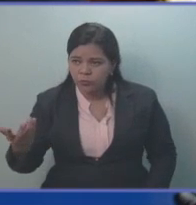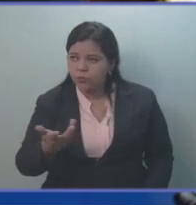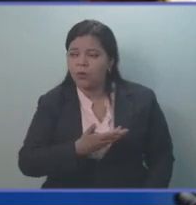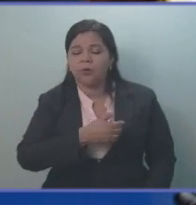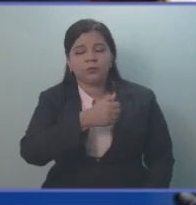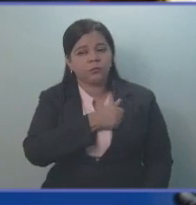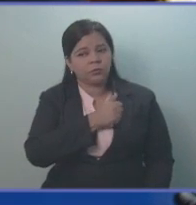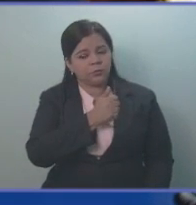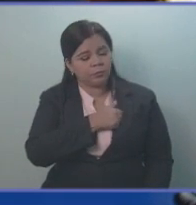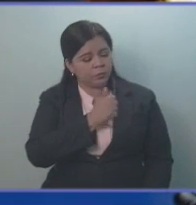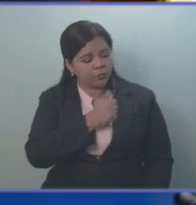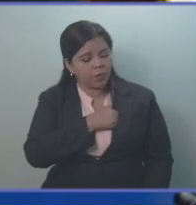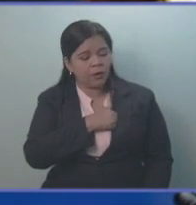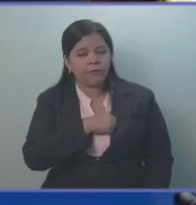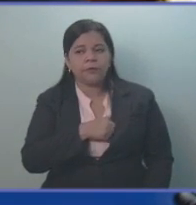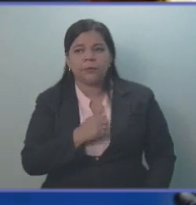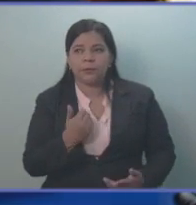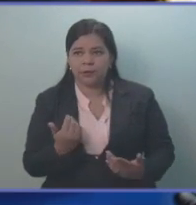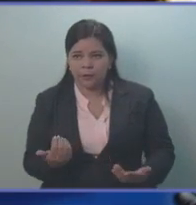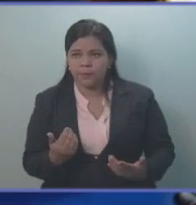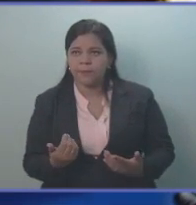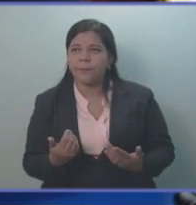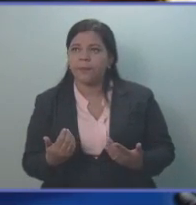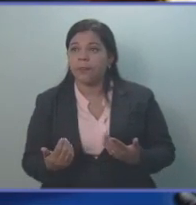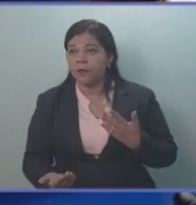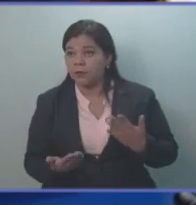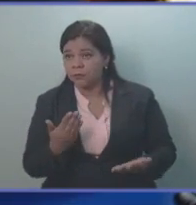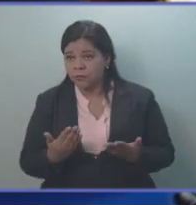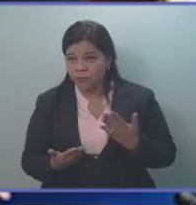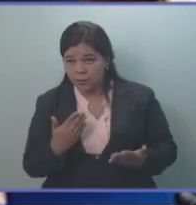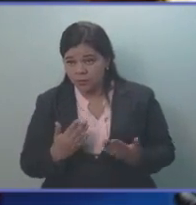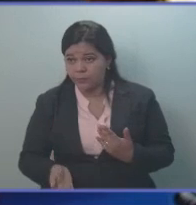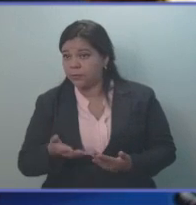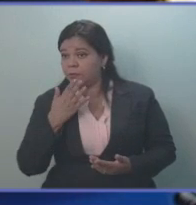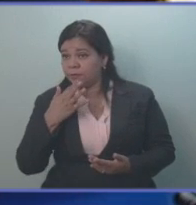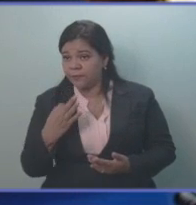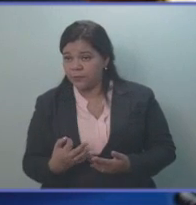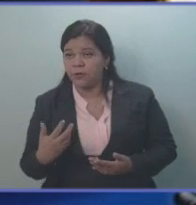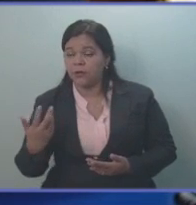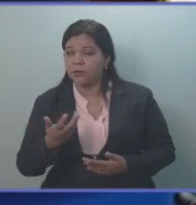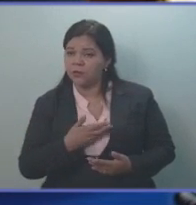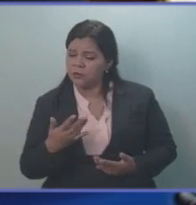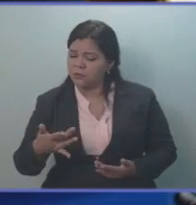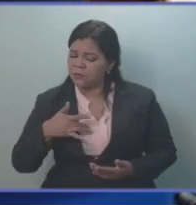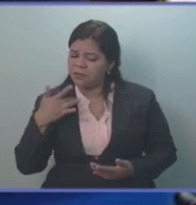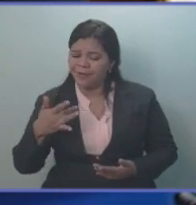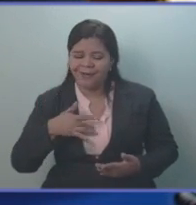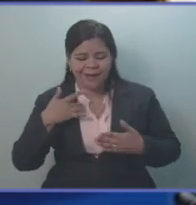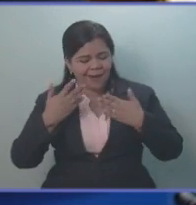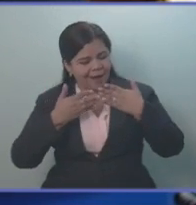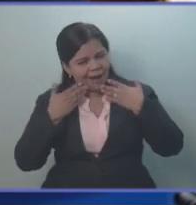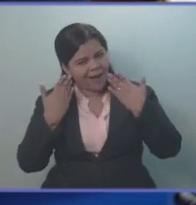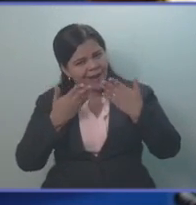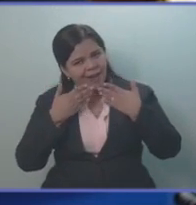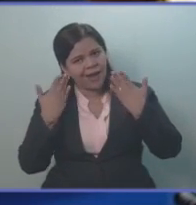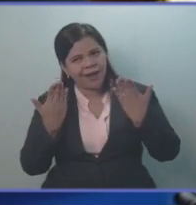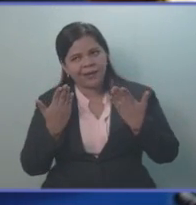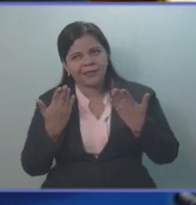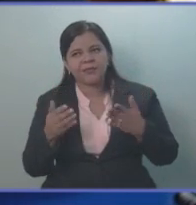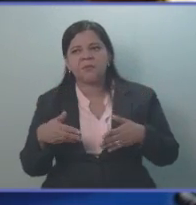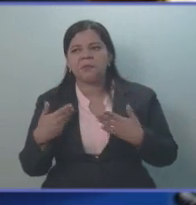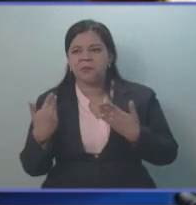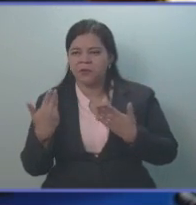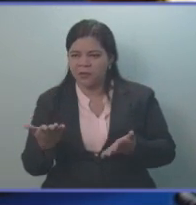responsables en el sentido de que, si bien es cierto, nos sentimos contentos y contentas de esta